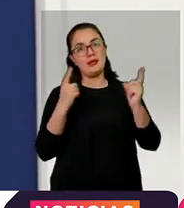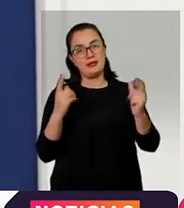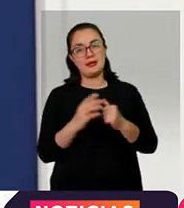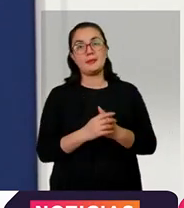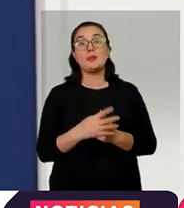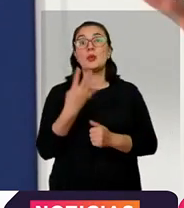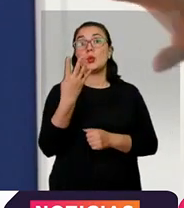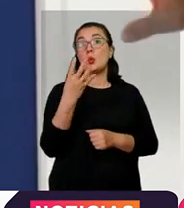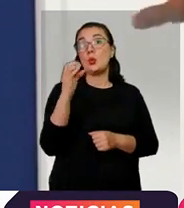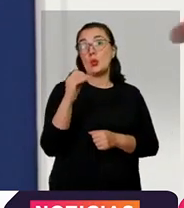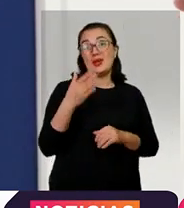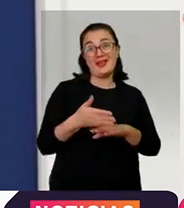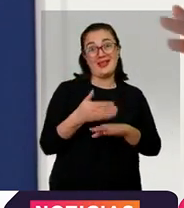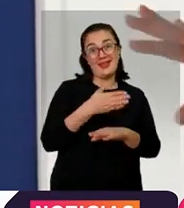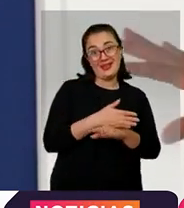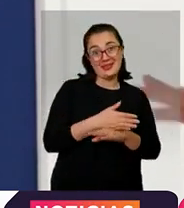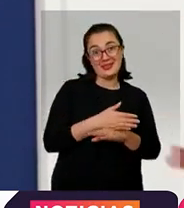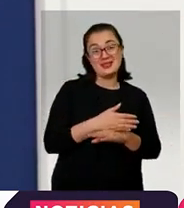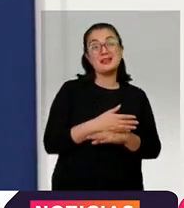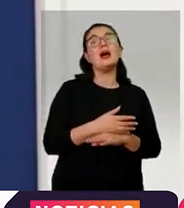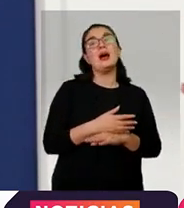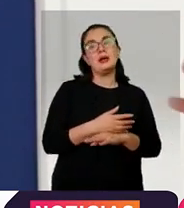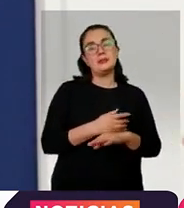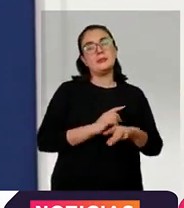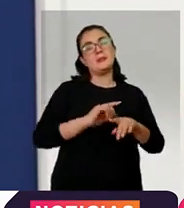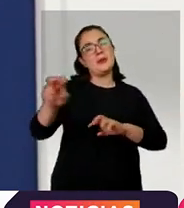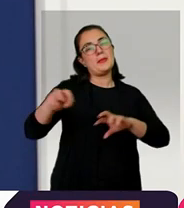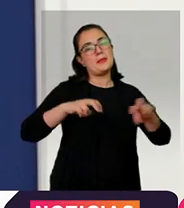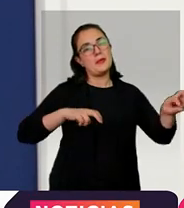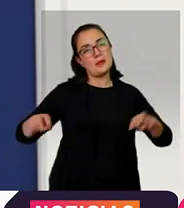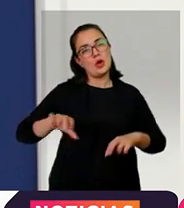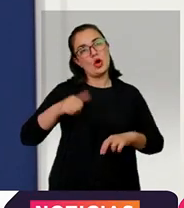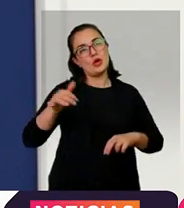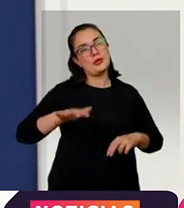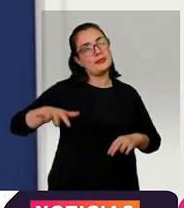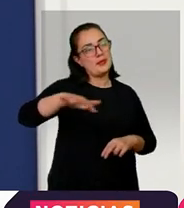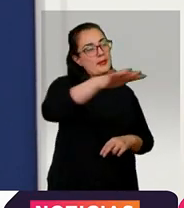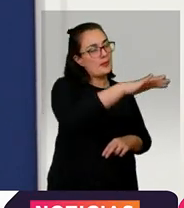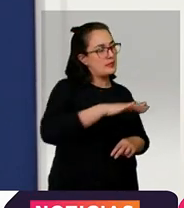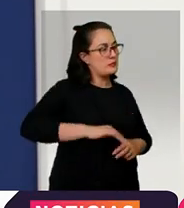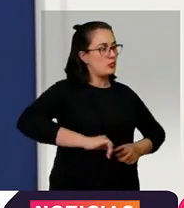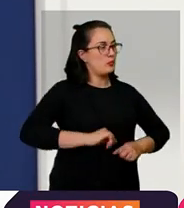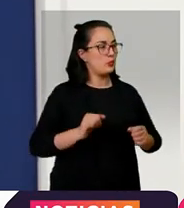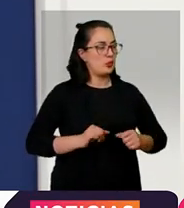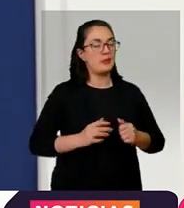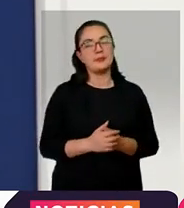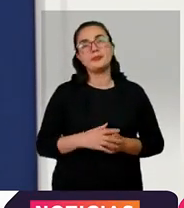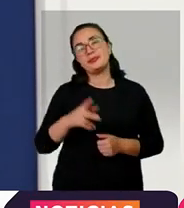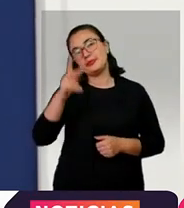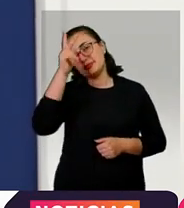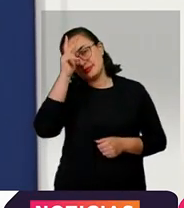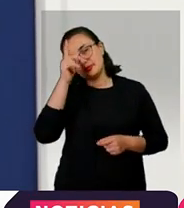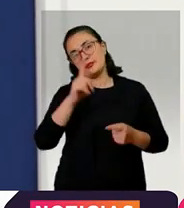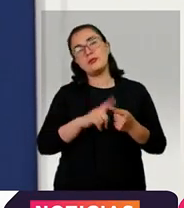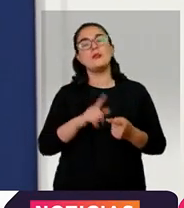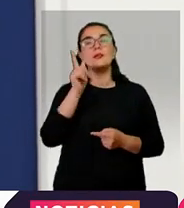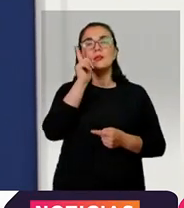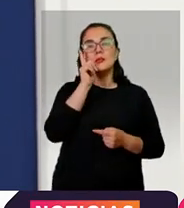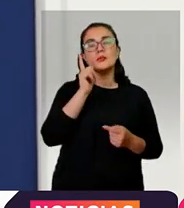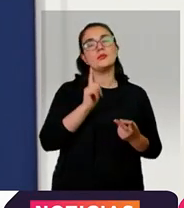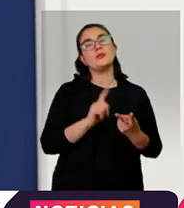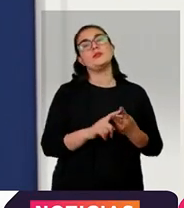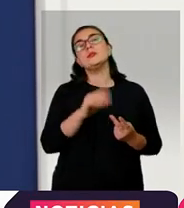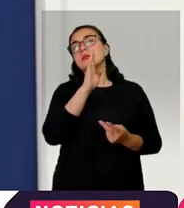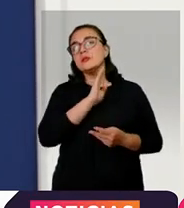aquí se distribuyeron a otras zonas de la ciudad como Kennedy, Fontibón, Bosa,